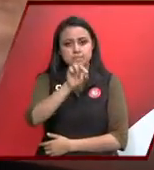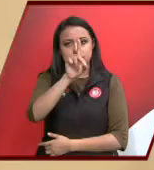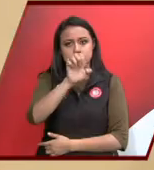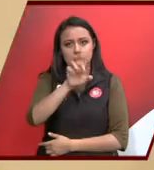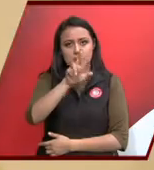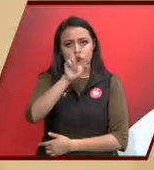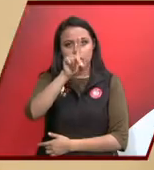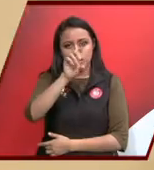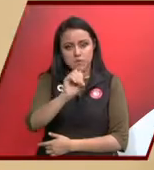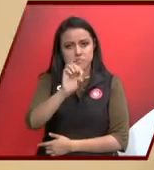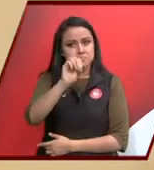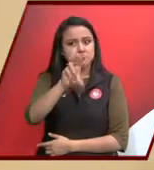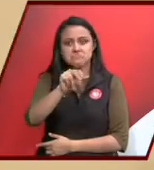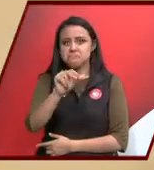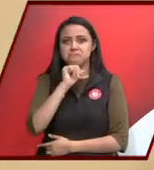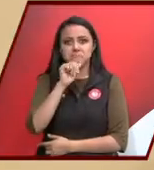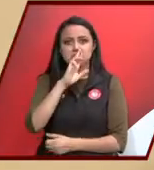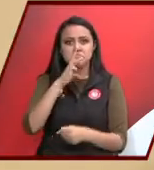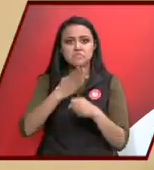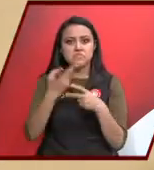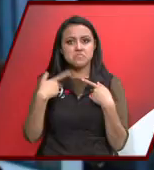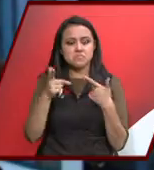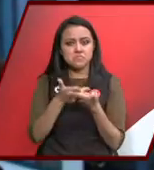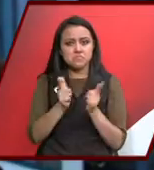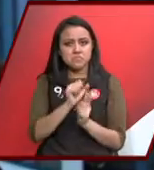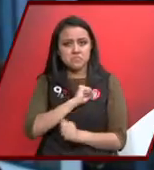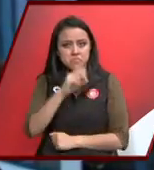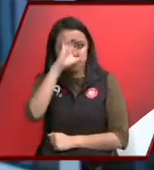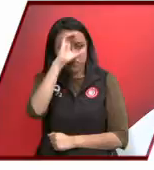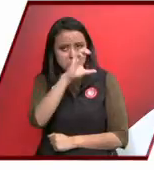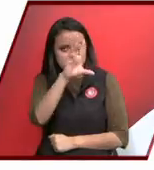Mosqueda no está involucrado con la delincuencia.